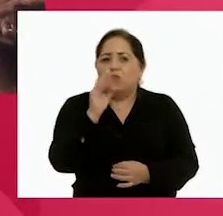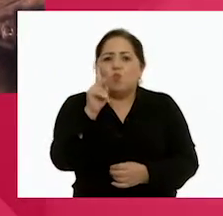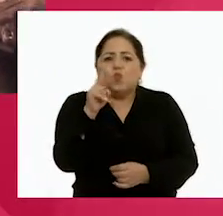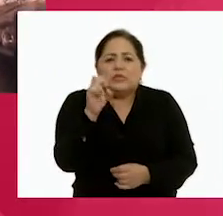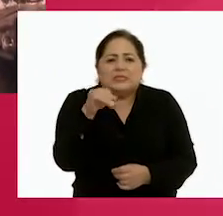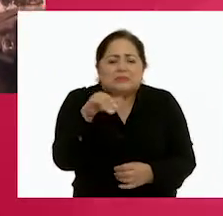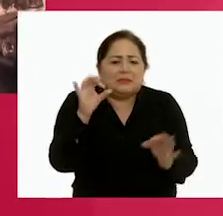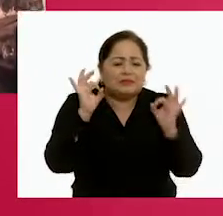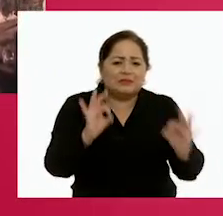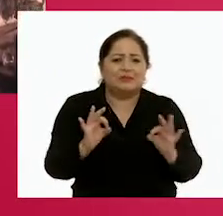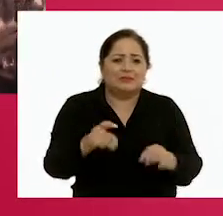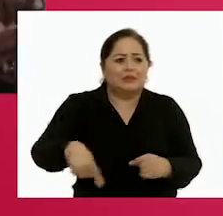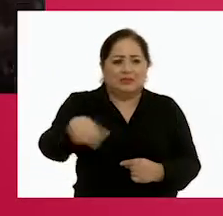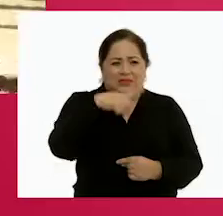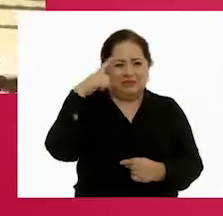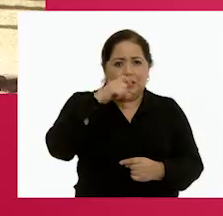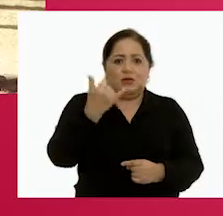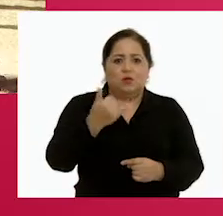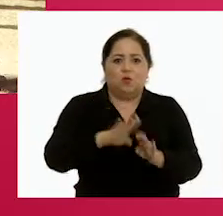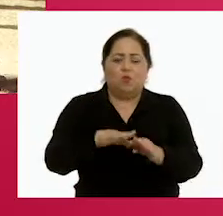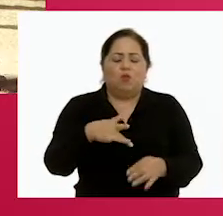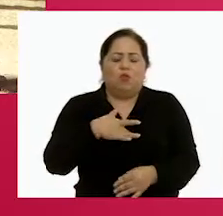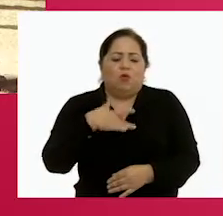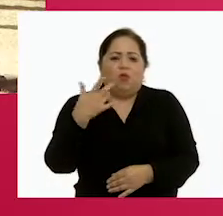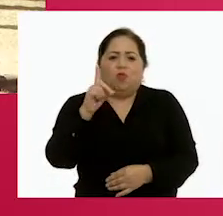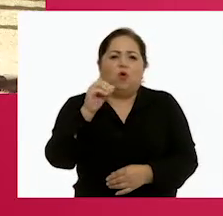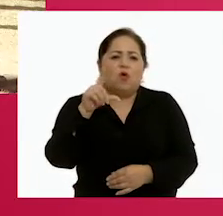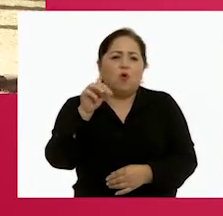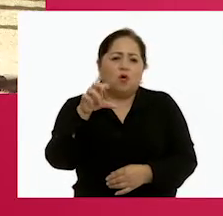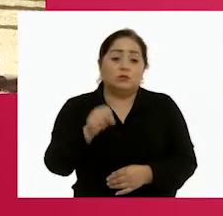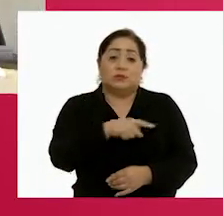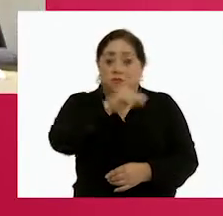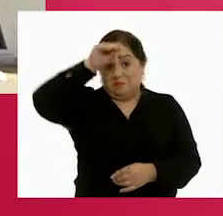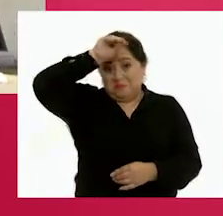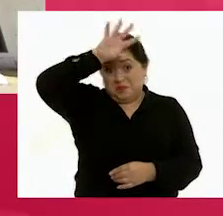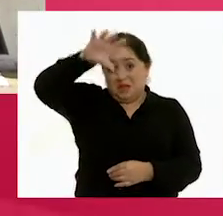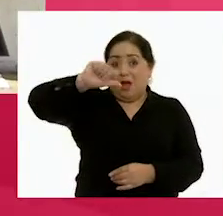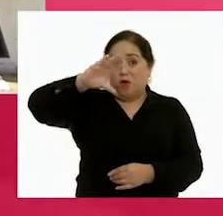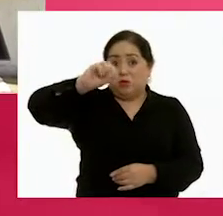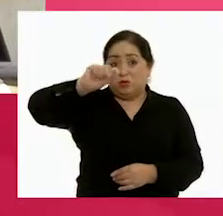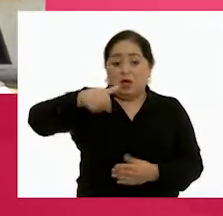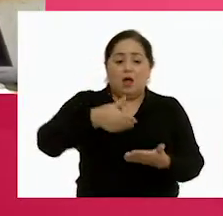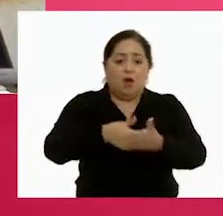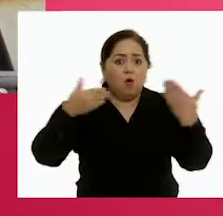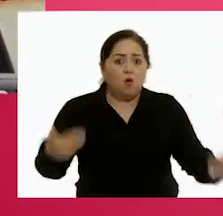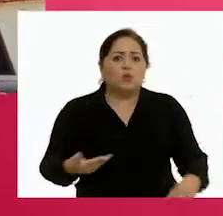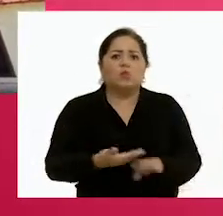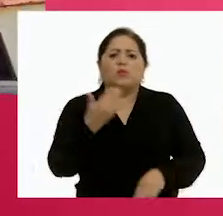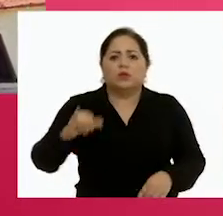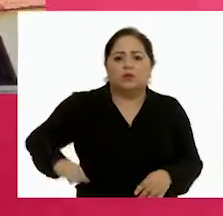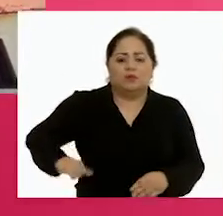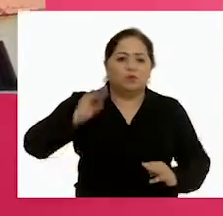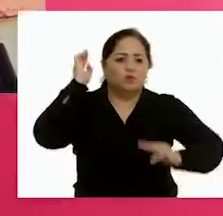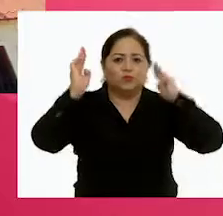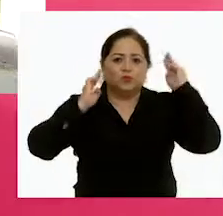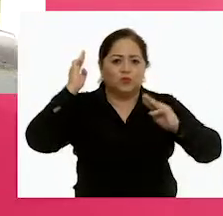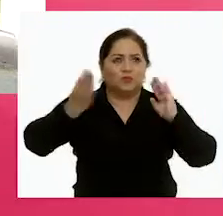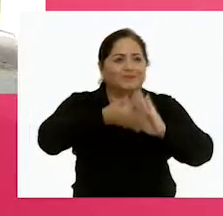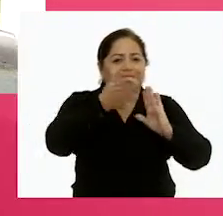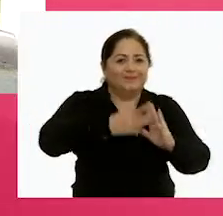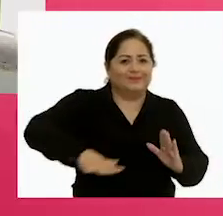Purísima, la de Dificultad y la de Dolores. La mina de Acosta es hoy un interesante museo de arquitectura